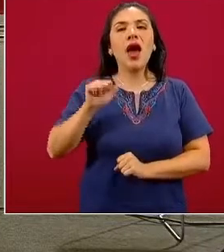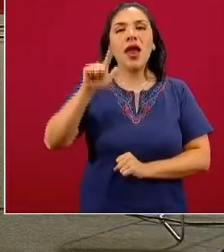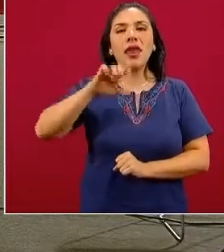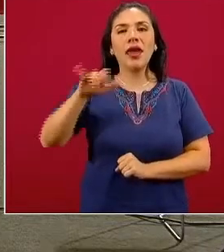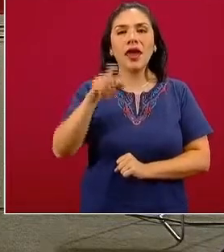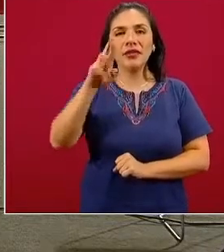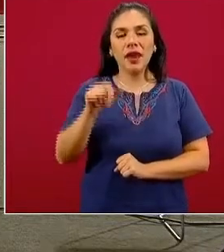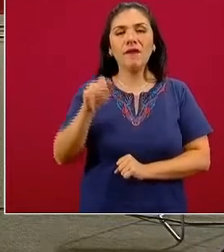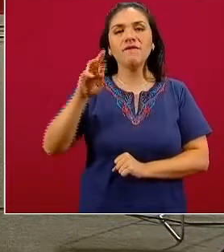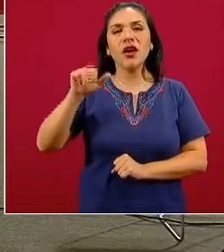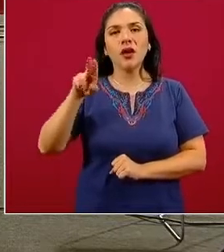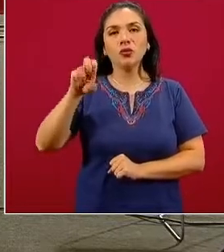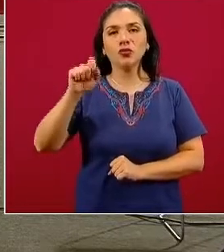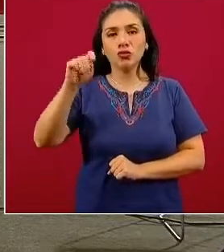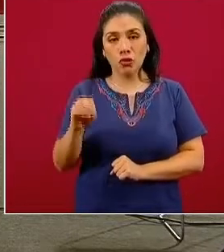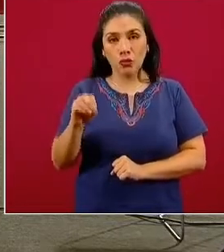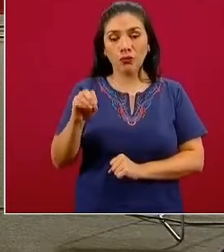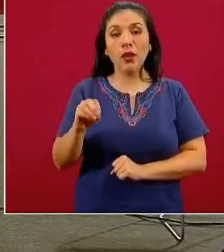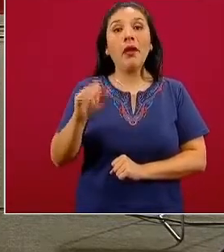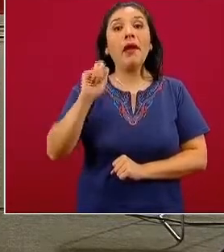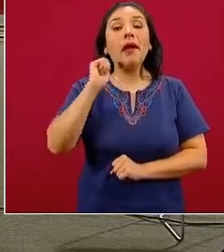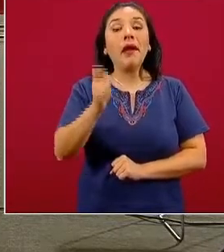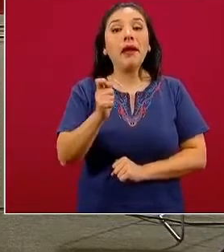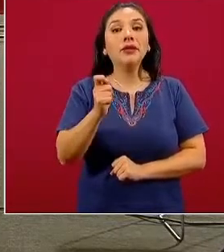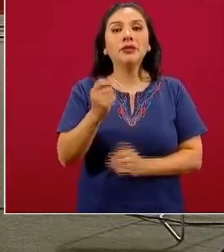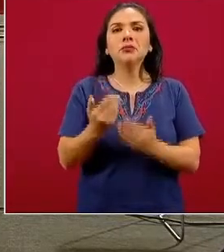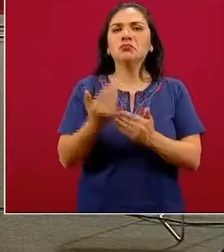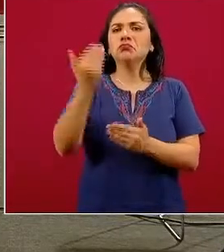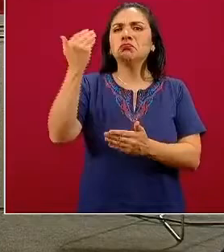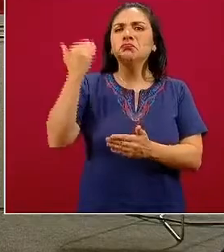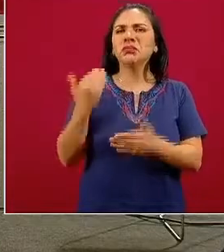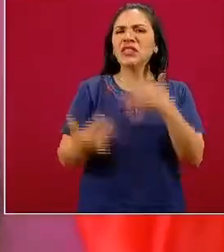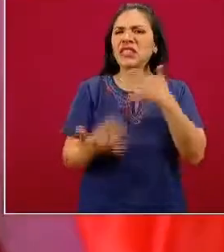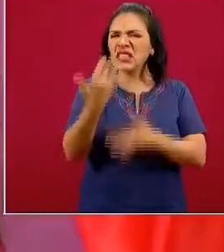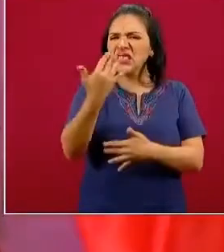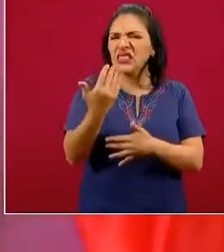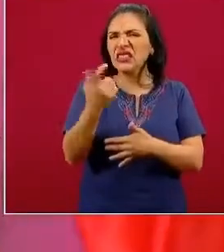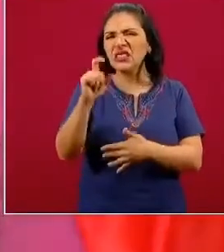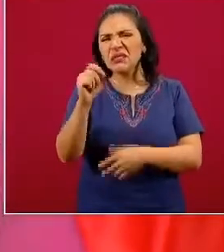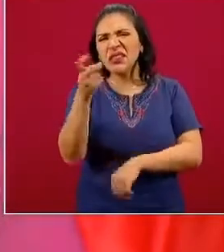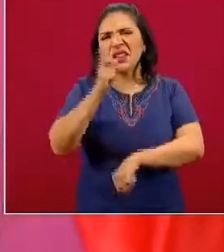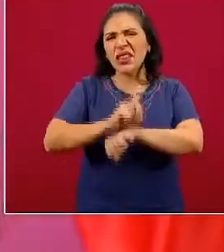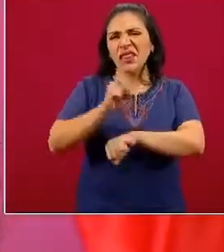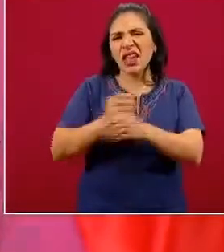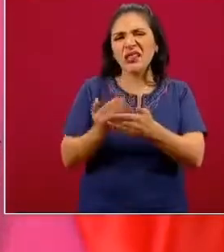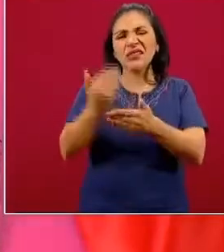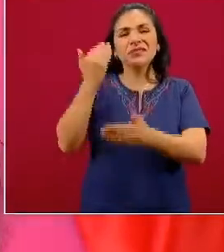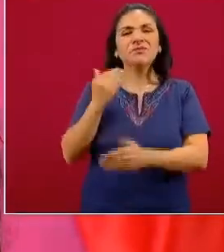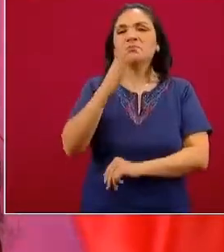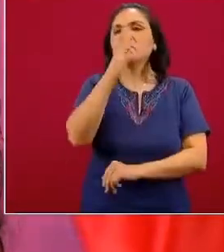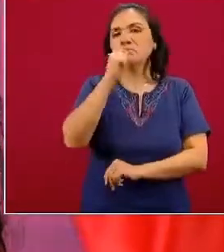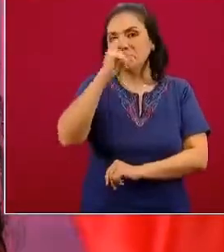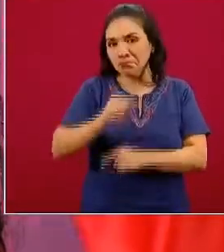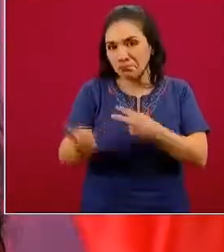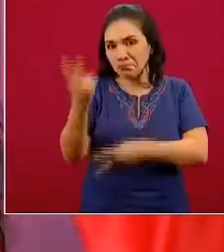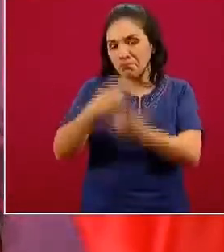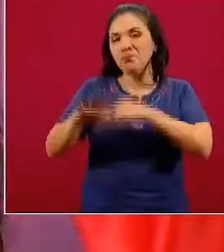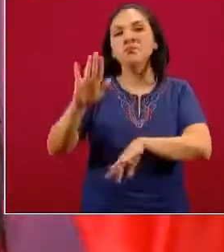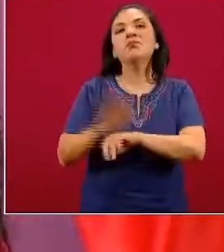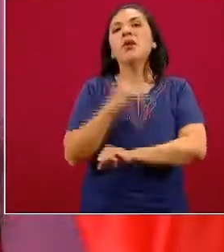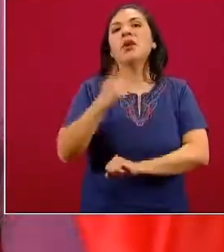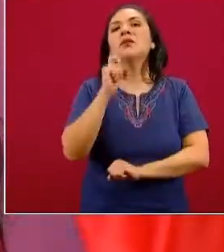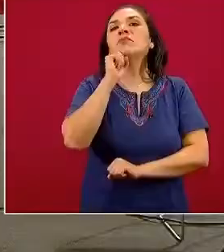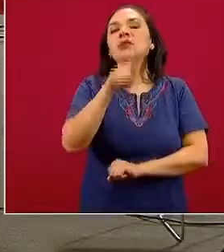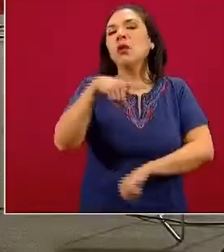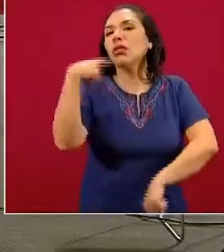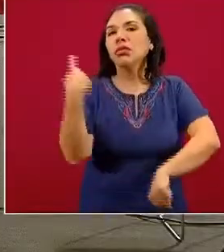Guerrero, quien no pudo acompañarnos hace 15 o 20 días porque justamente